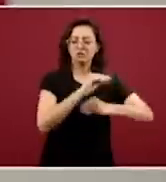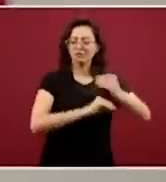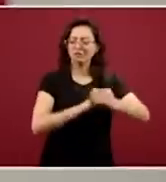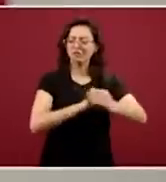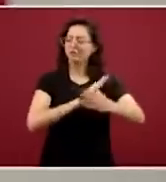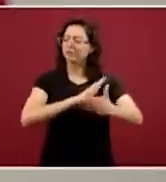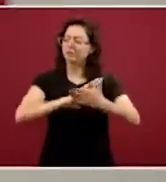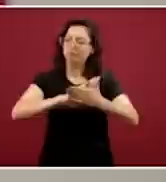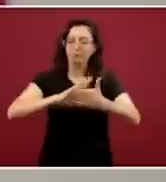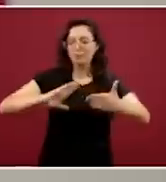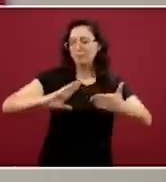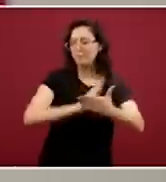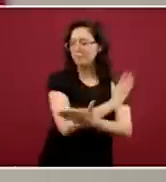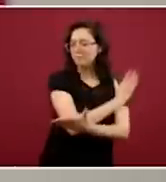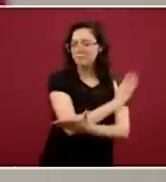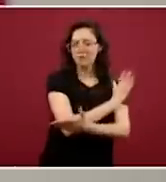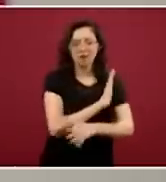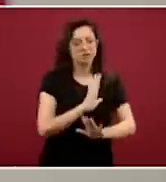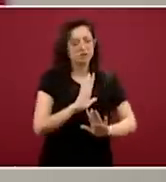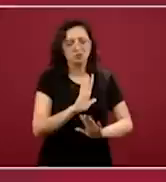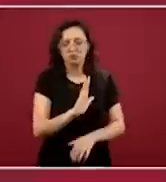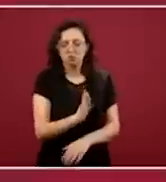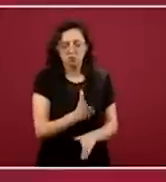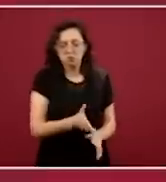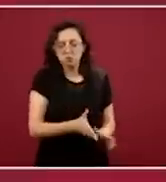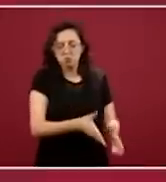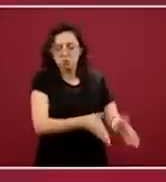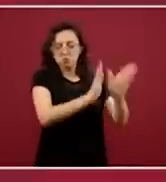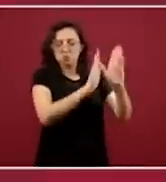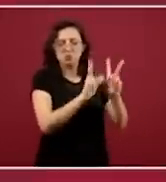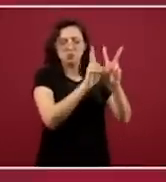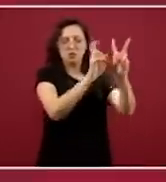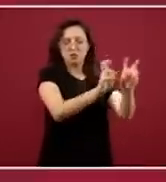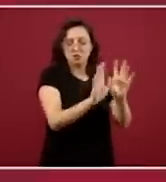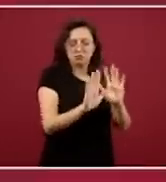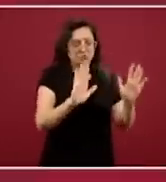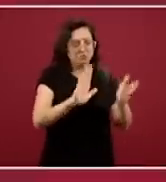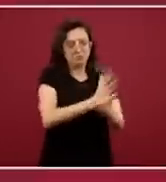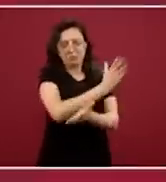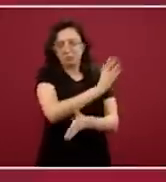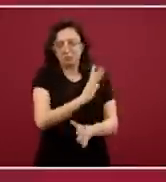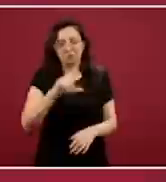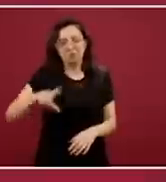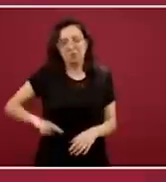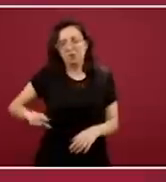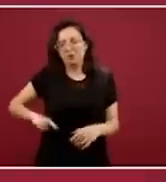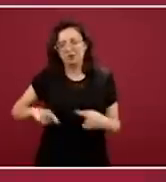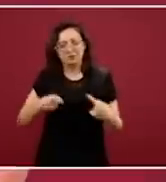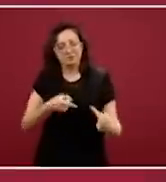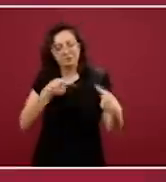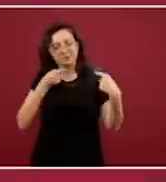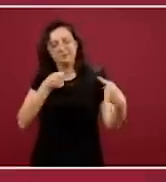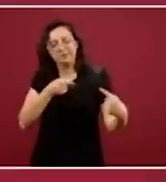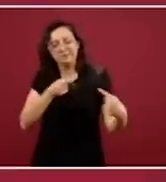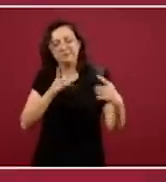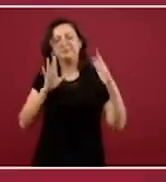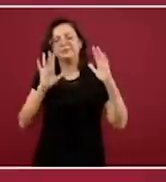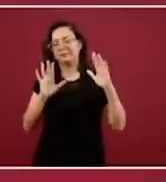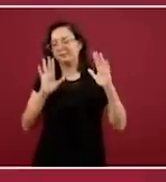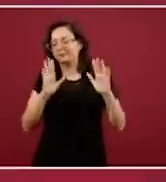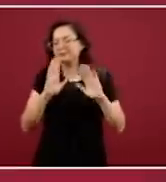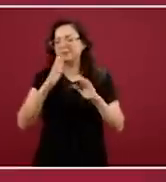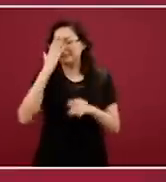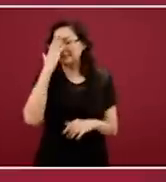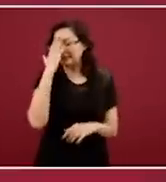políticos, ustedes tienen su línea editorial, nosotros somos el gobierno, tenemos lo que tenemos y lo respaldamos y estamos convencidos